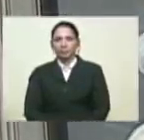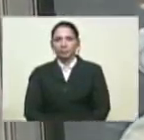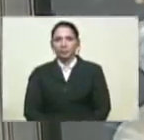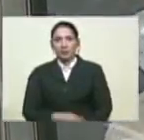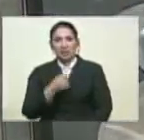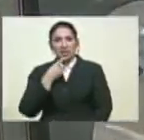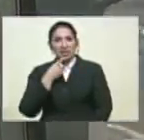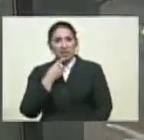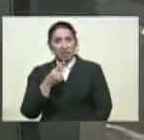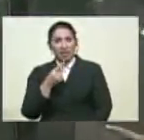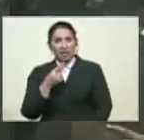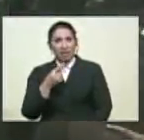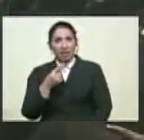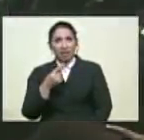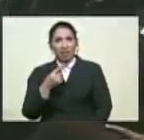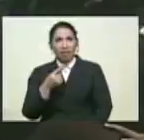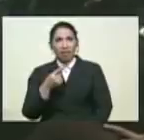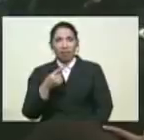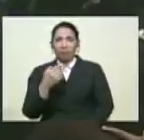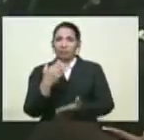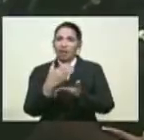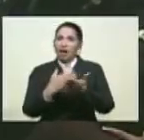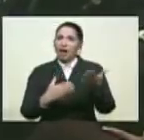contrario en la Gaceta de Caracas,